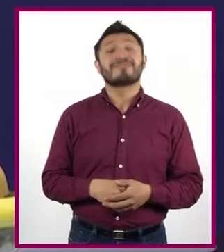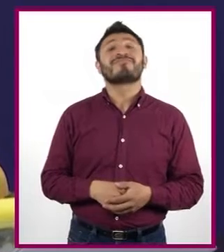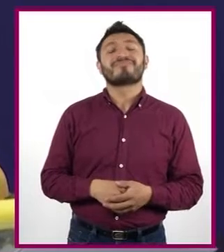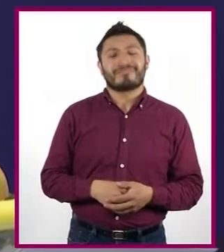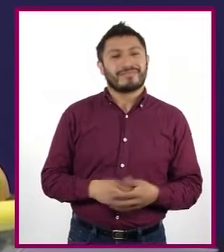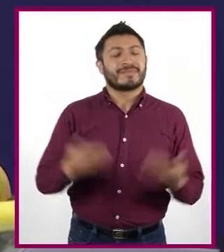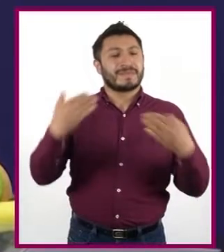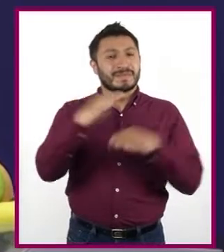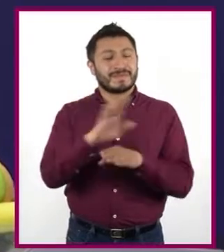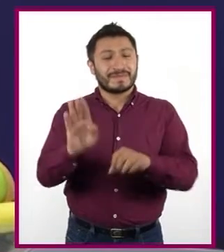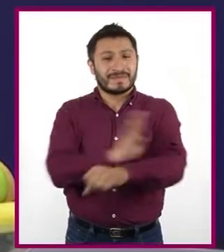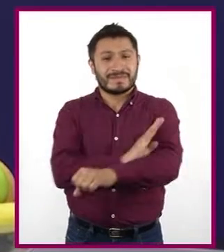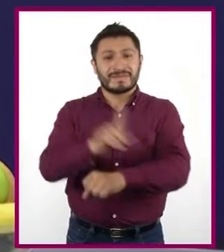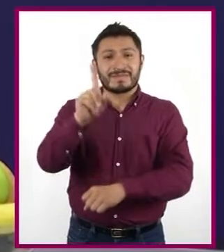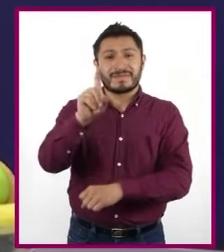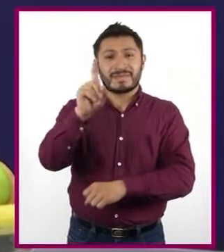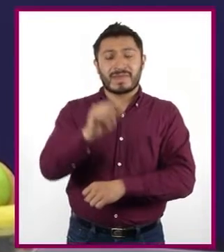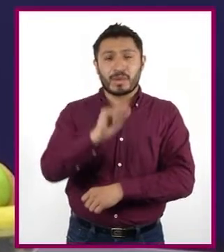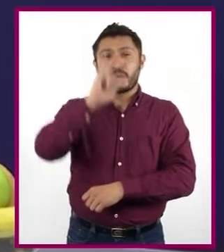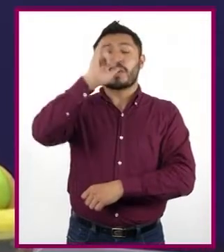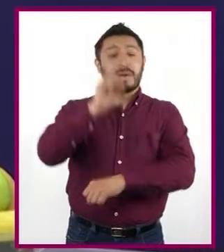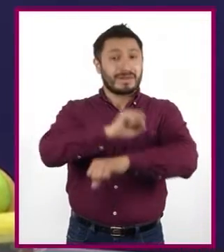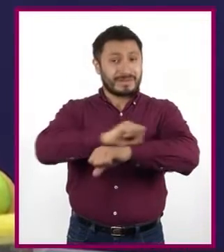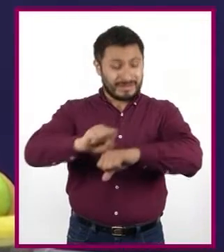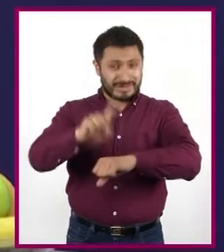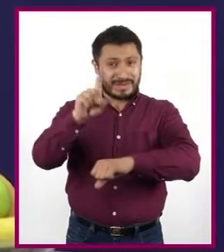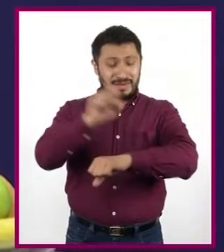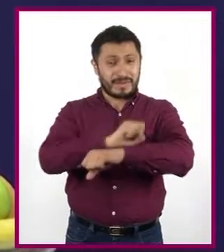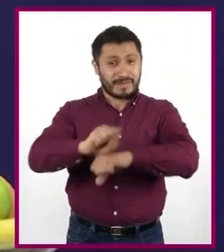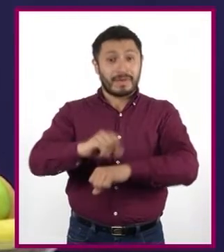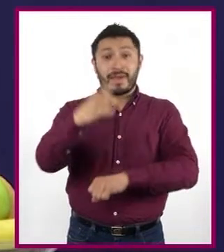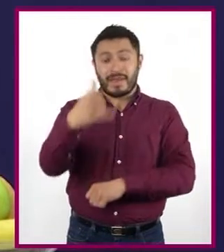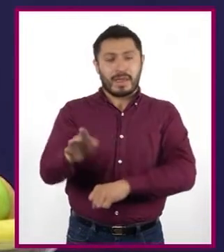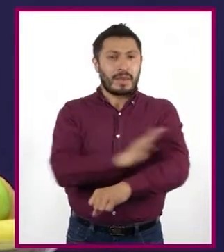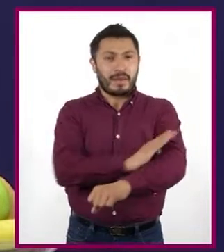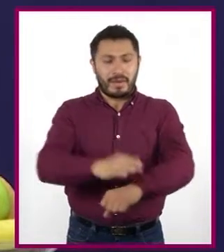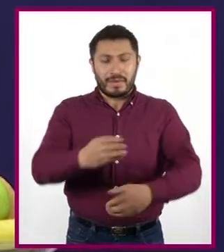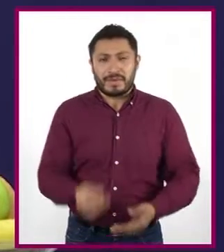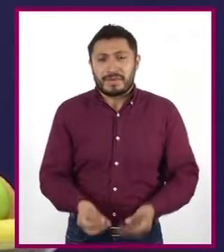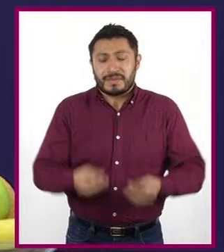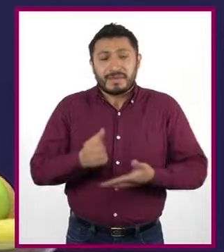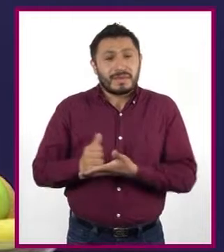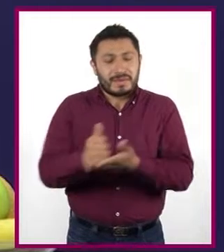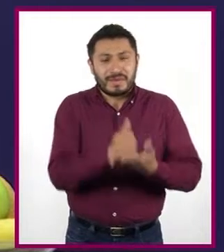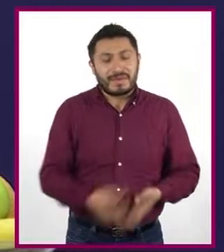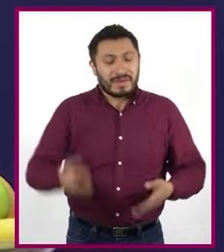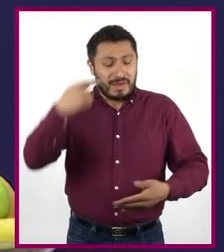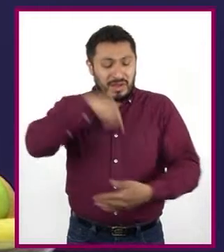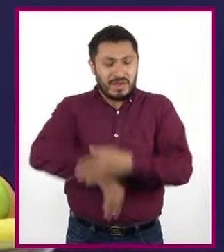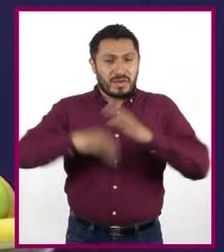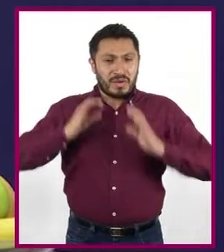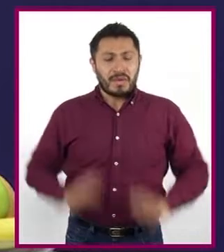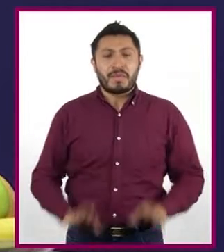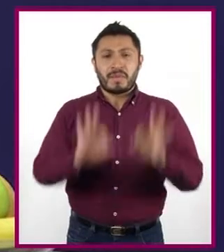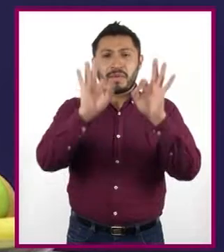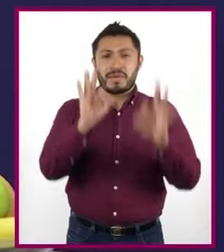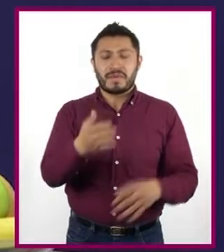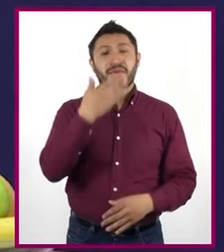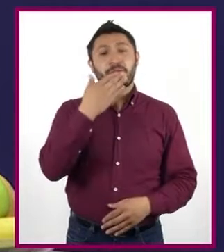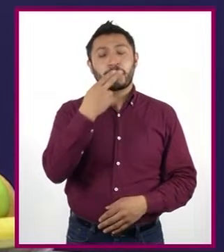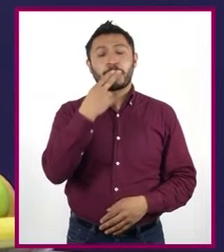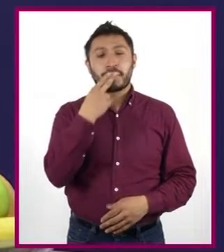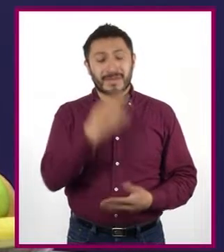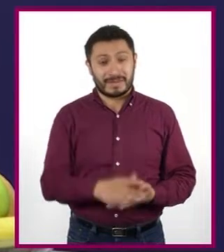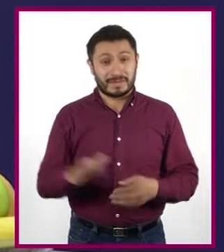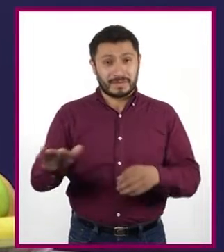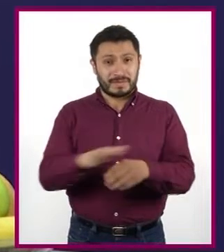Hablamos de los beneficios de beber agua simple y del bien que nos hace contribuir a que nuestro organismo funcione correctamente, ya que es